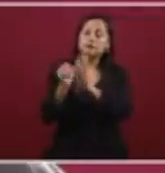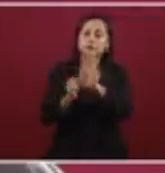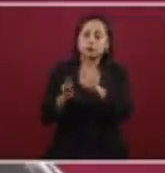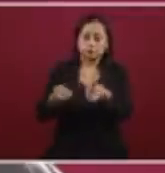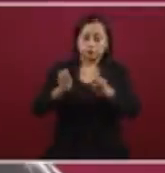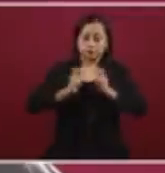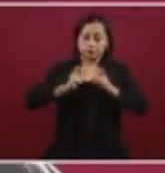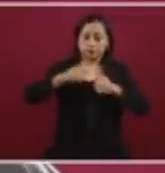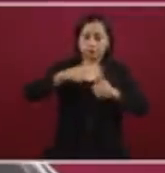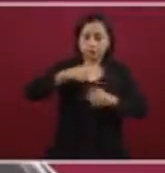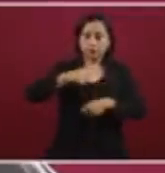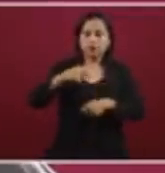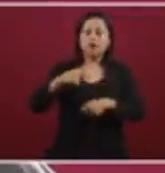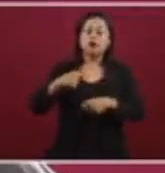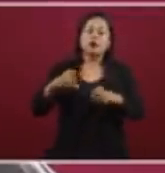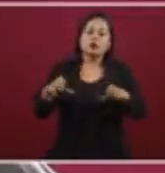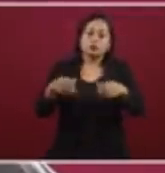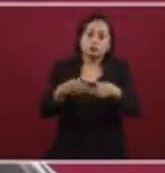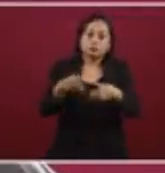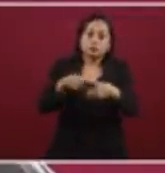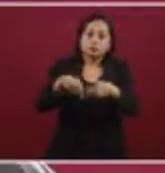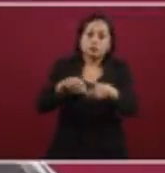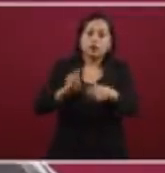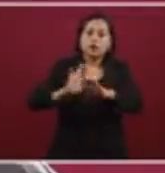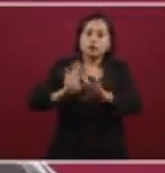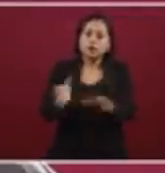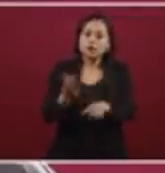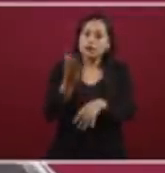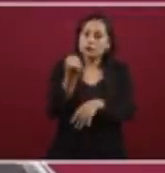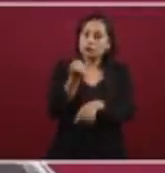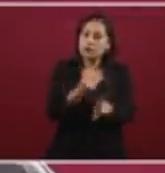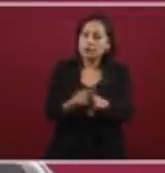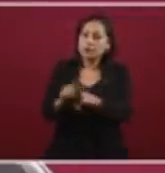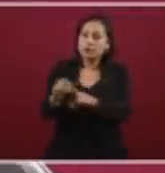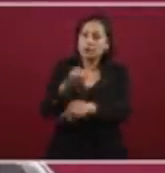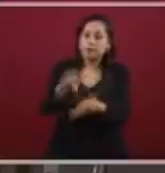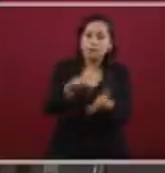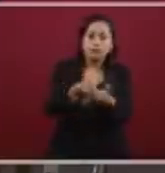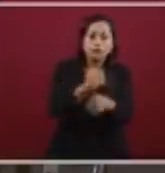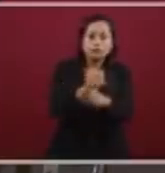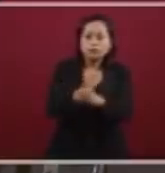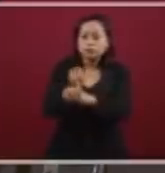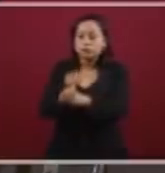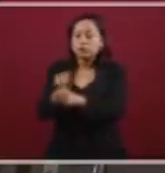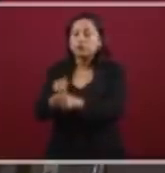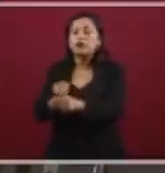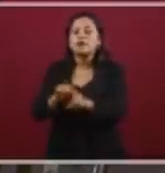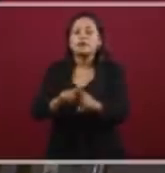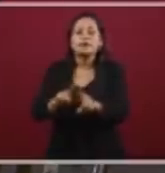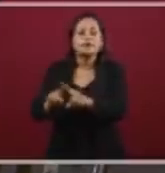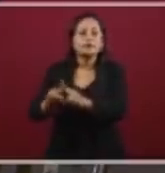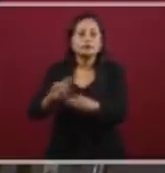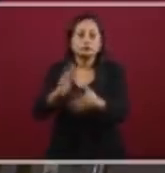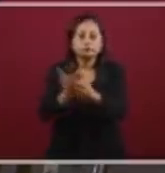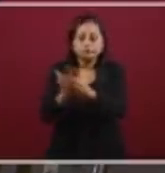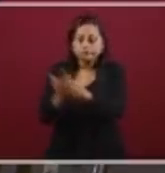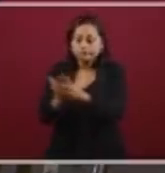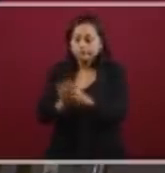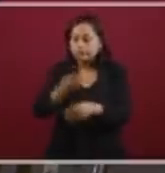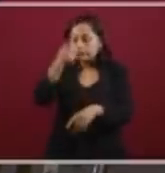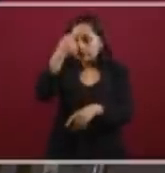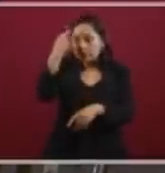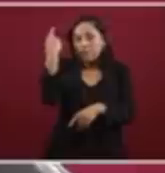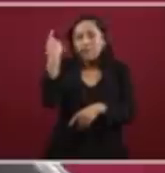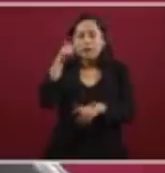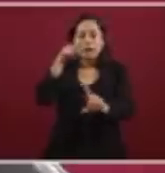esta unidad nueve procesos de búsqueda acciones de investigación con la finalidad de encontrar y